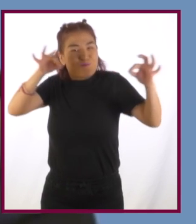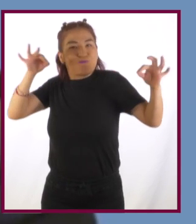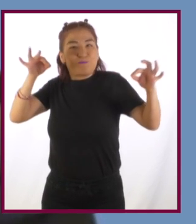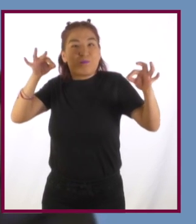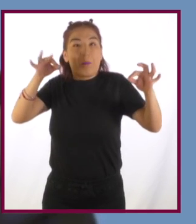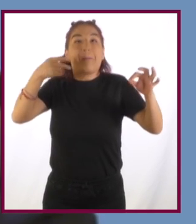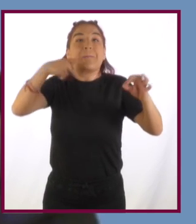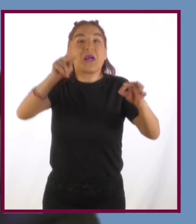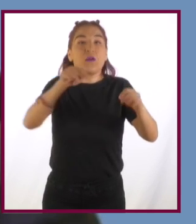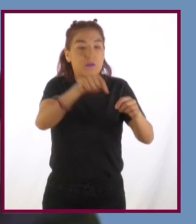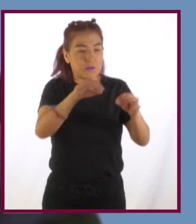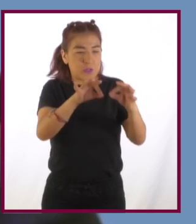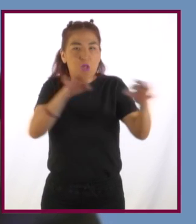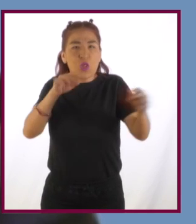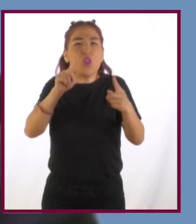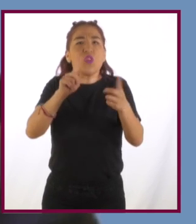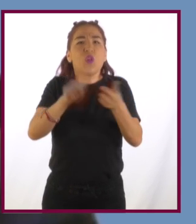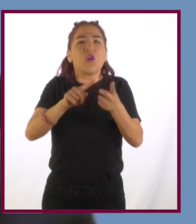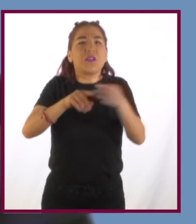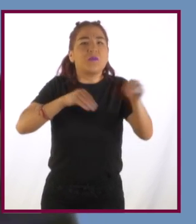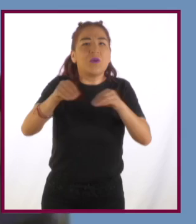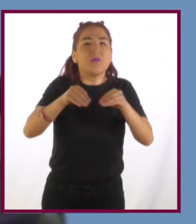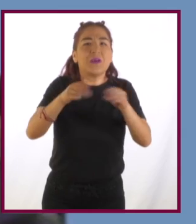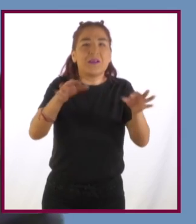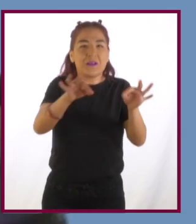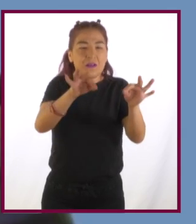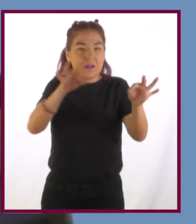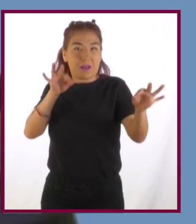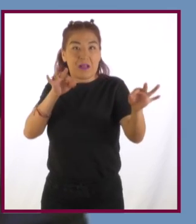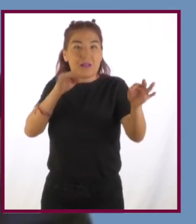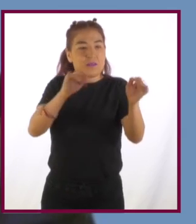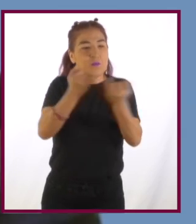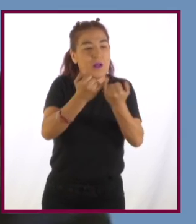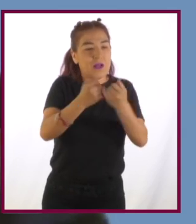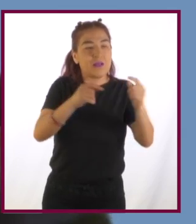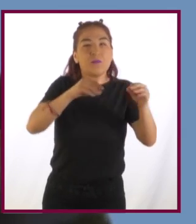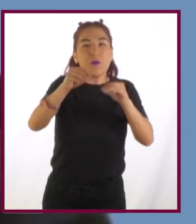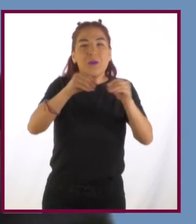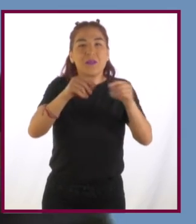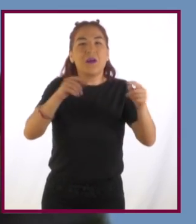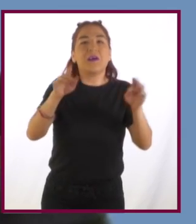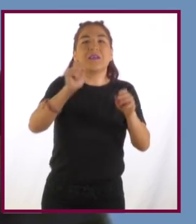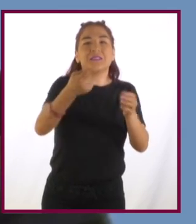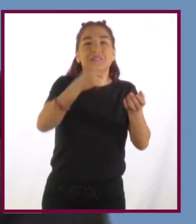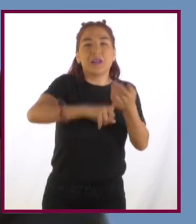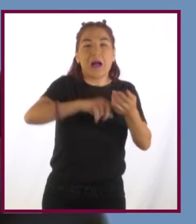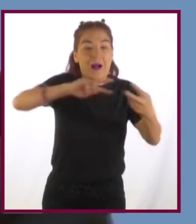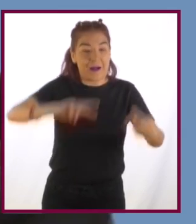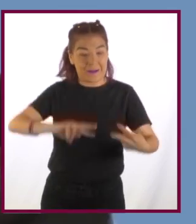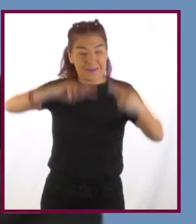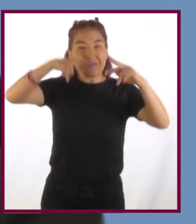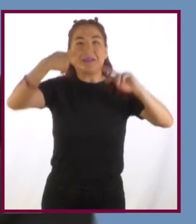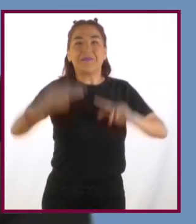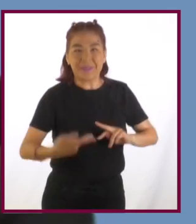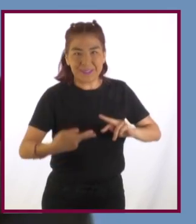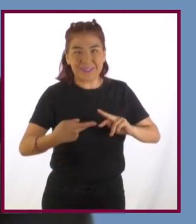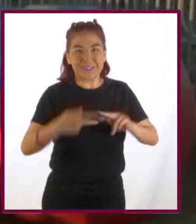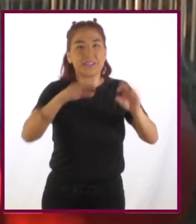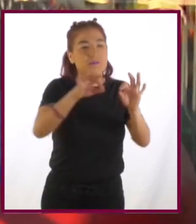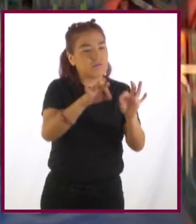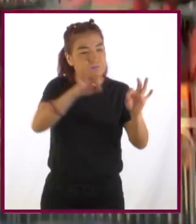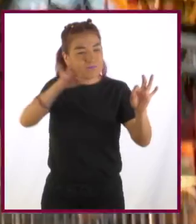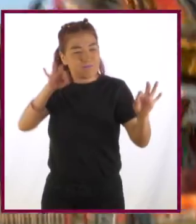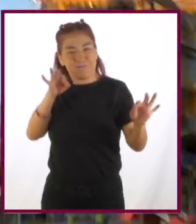Pero el resorte, ¿hacia dónde está reaccionando? Hacia allá. Está reaccionado en